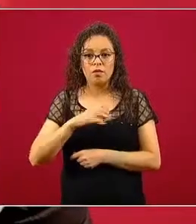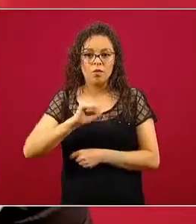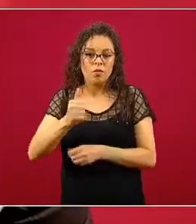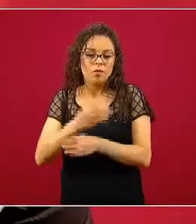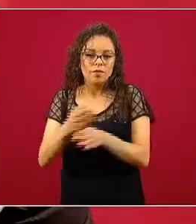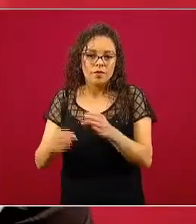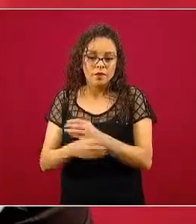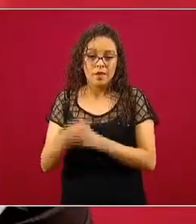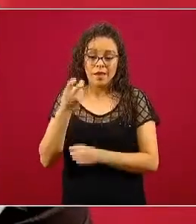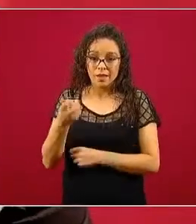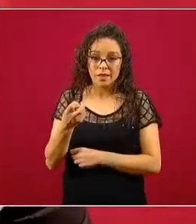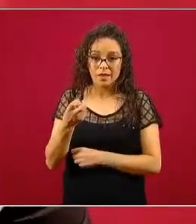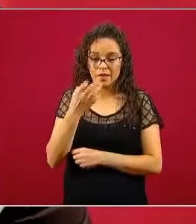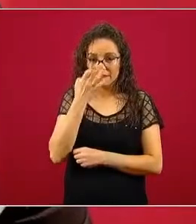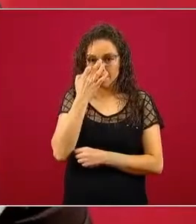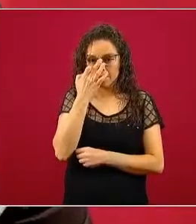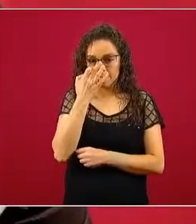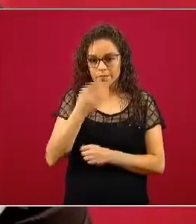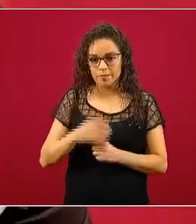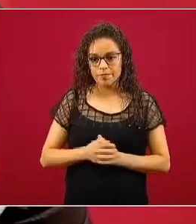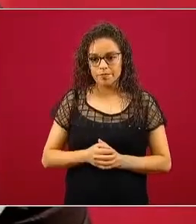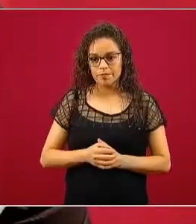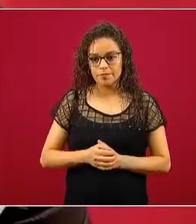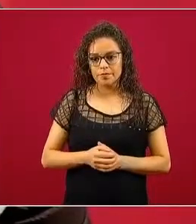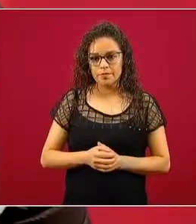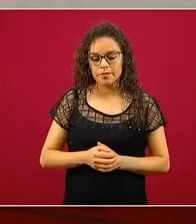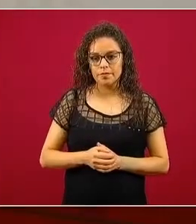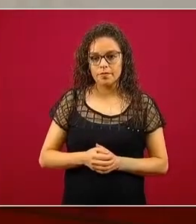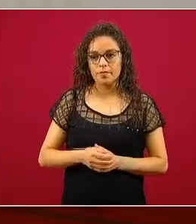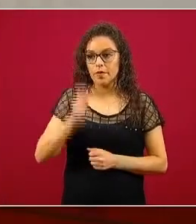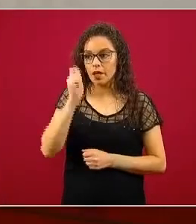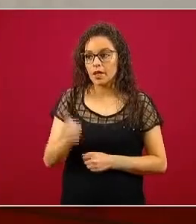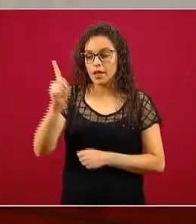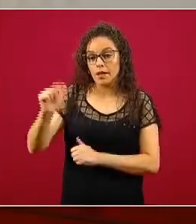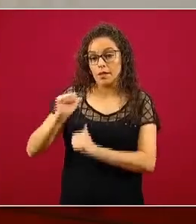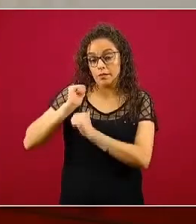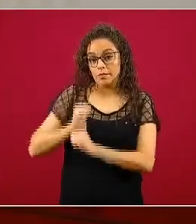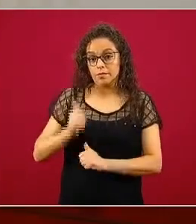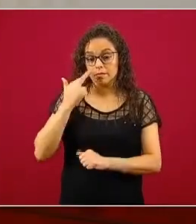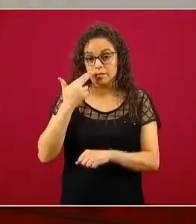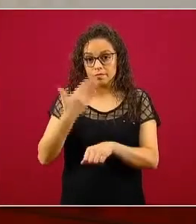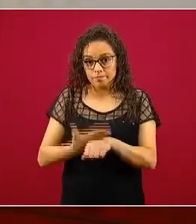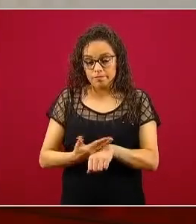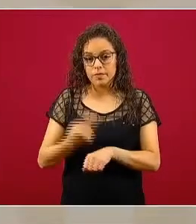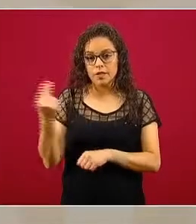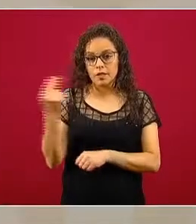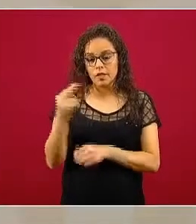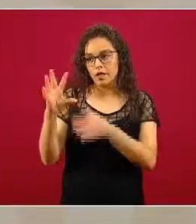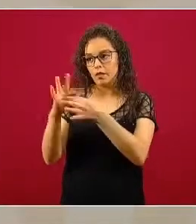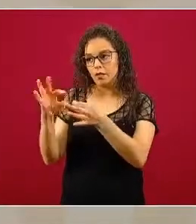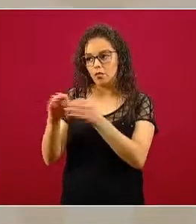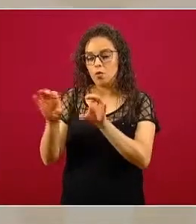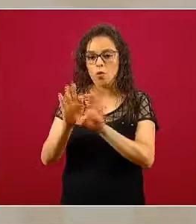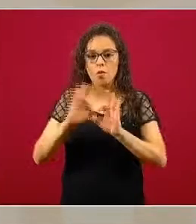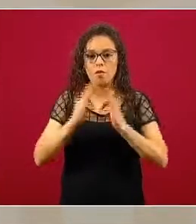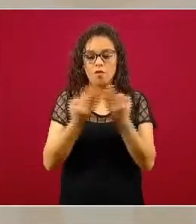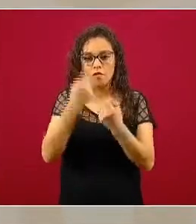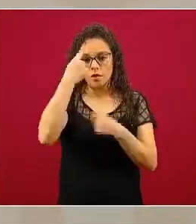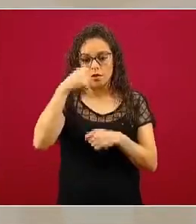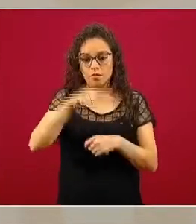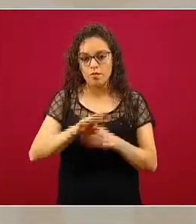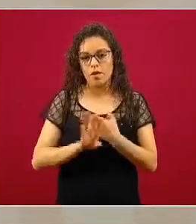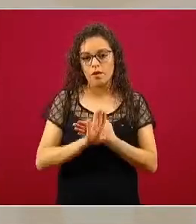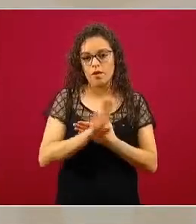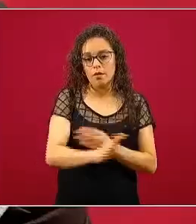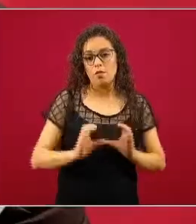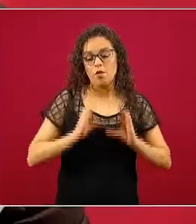deben las personas que están a cargo de ellas llevar a cabo acciones de prevención muy enfocadas